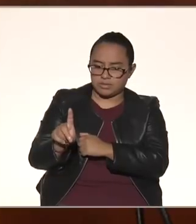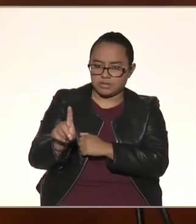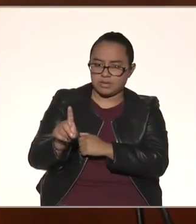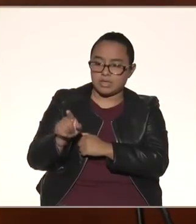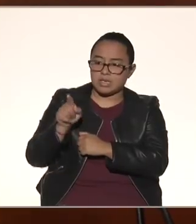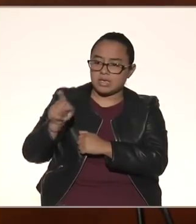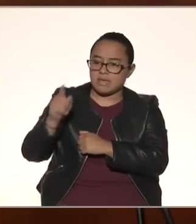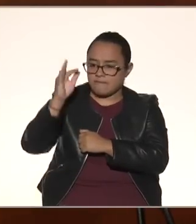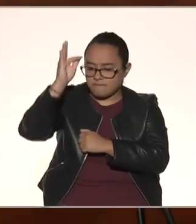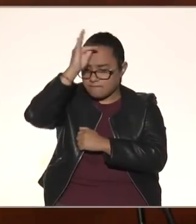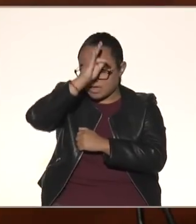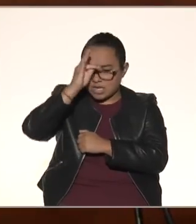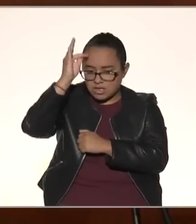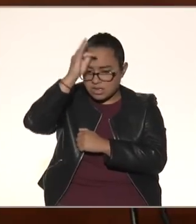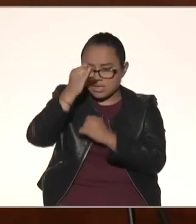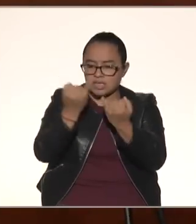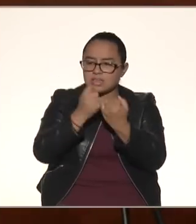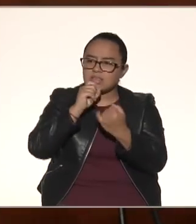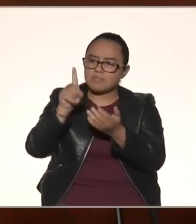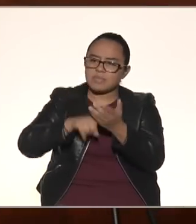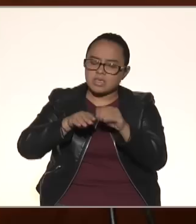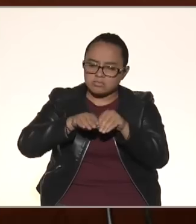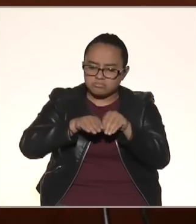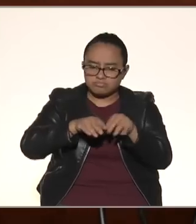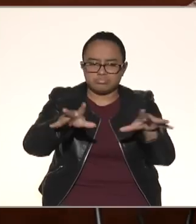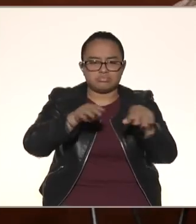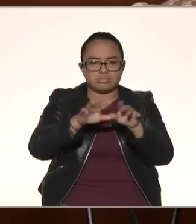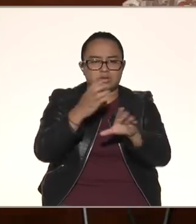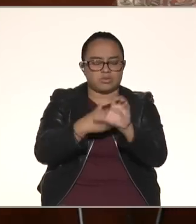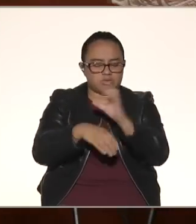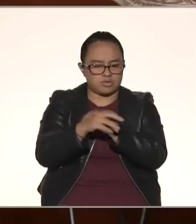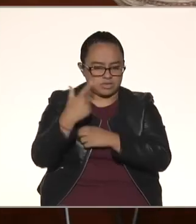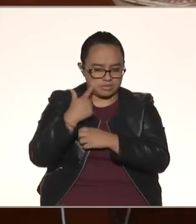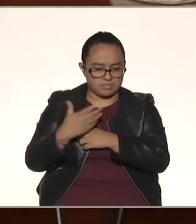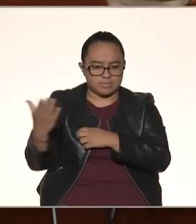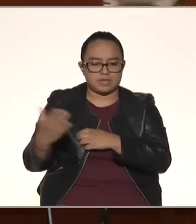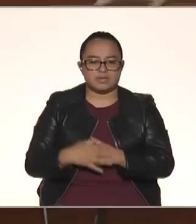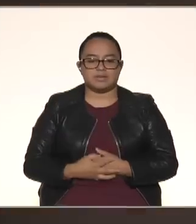Él es filósofo y divulgador. Vamos a escuchar qué es lo que nos dice.